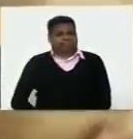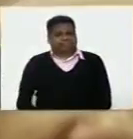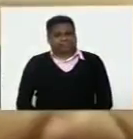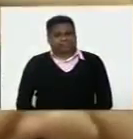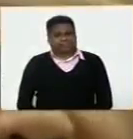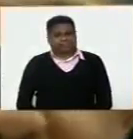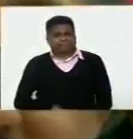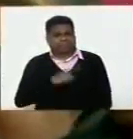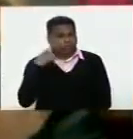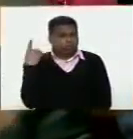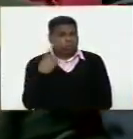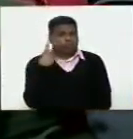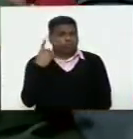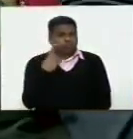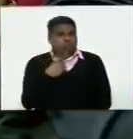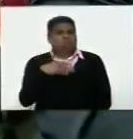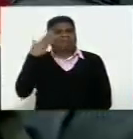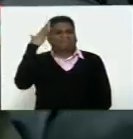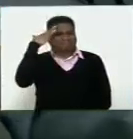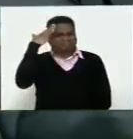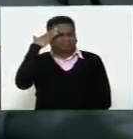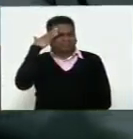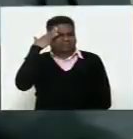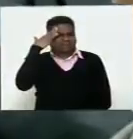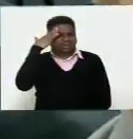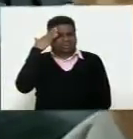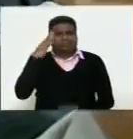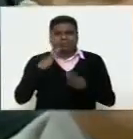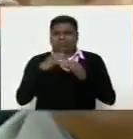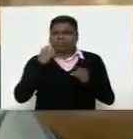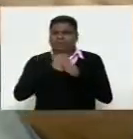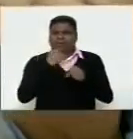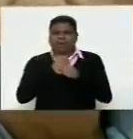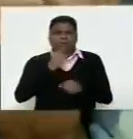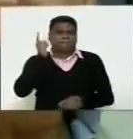que no solo las reconoció, reconoció el papel de las mujeres.